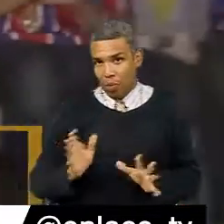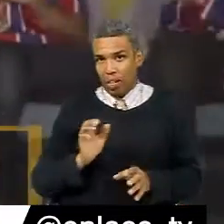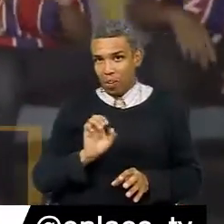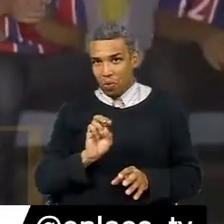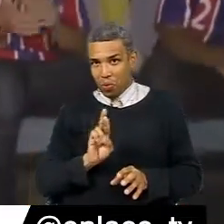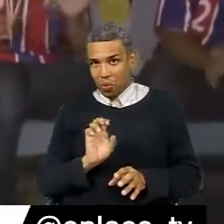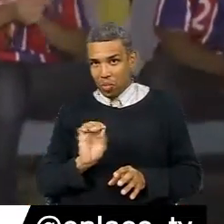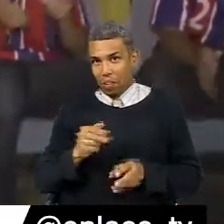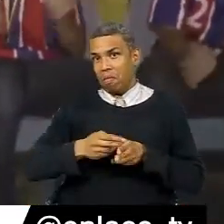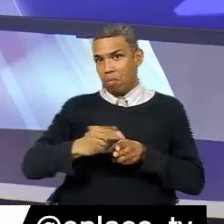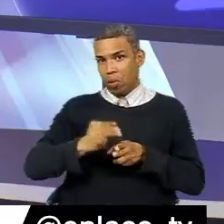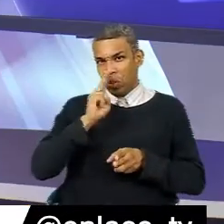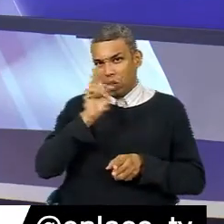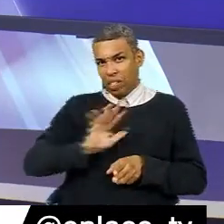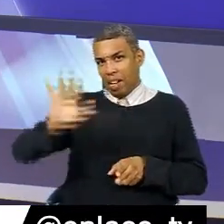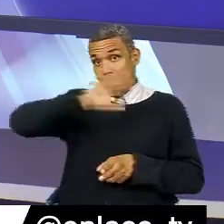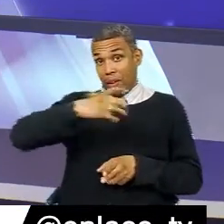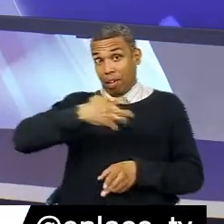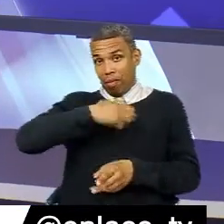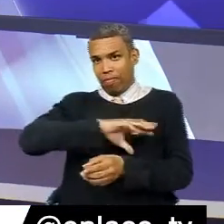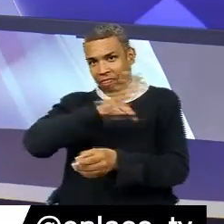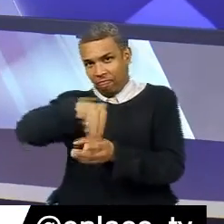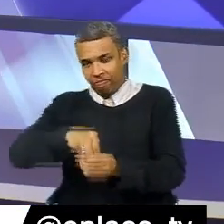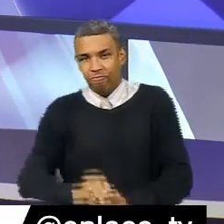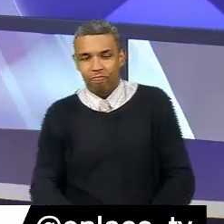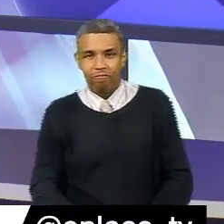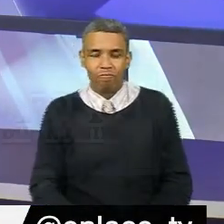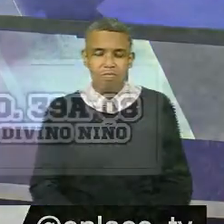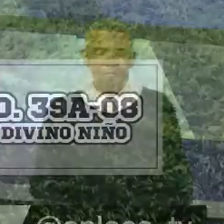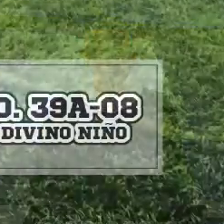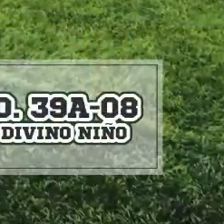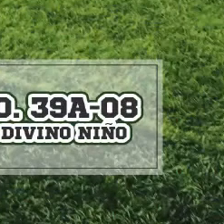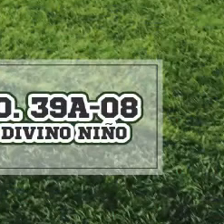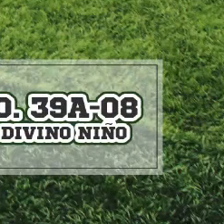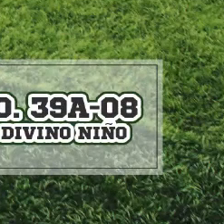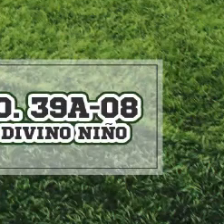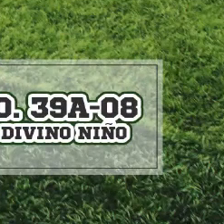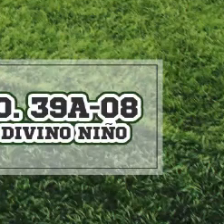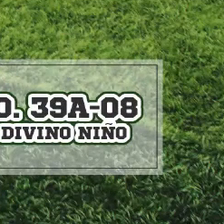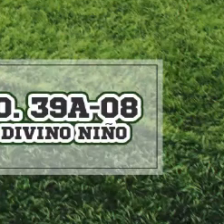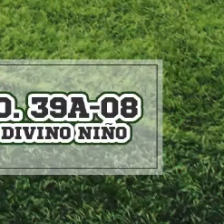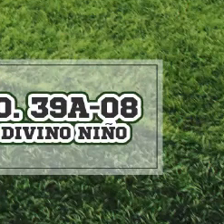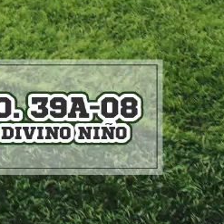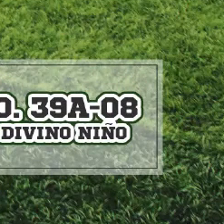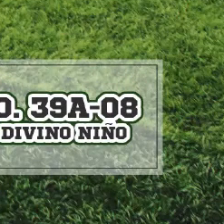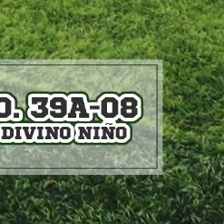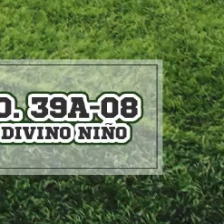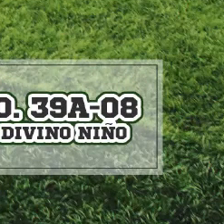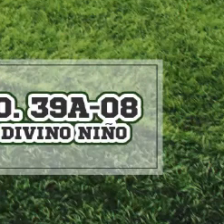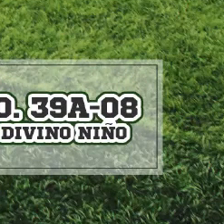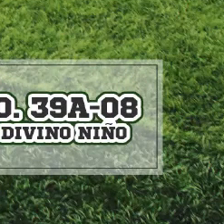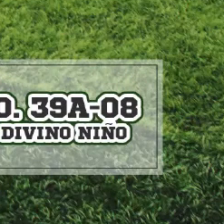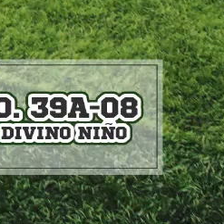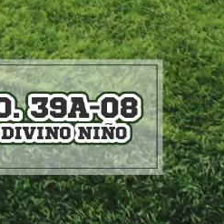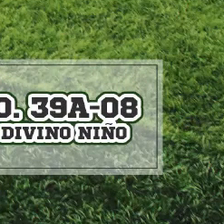campeonatos nacionales. Siéntete como una estrella en Yogo Bonito, canchas sintéticas. Reserva ya tu cancha al